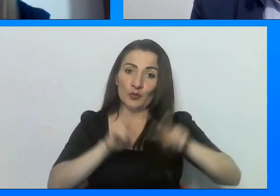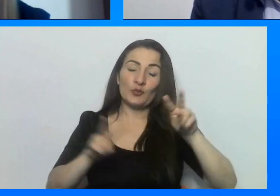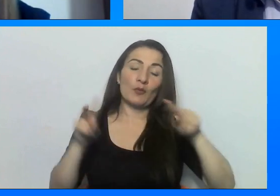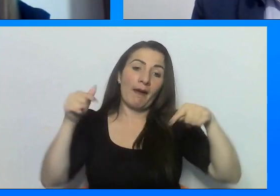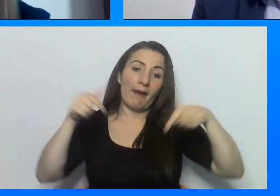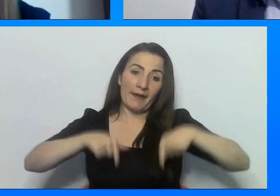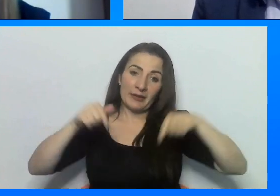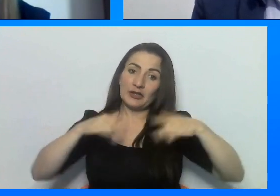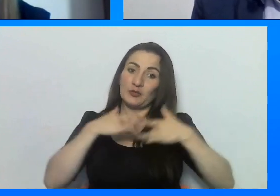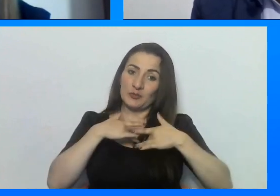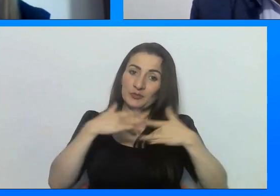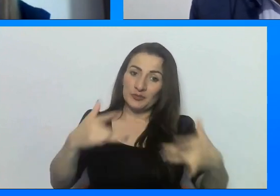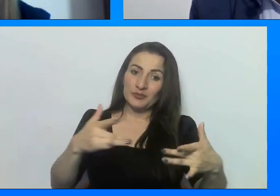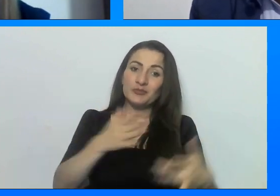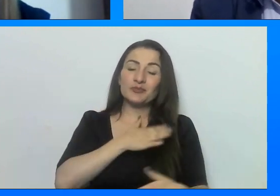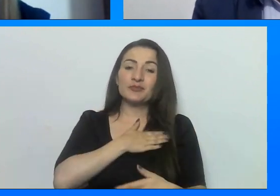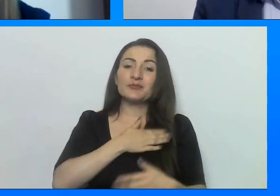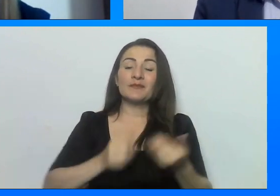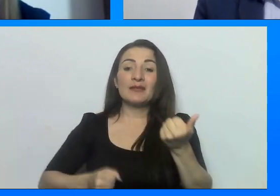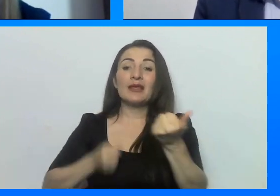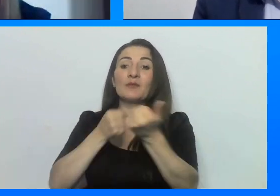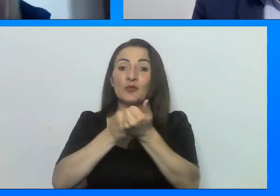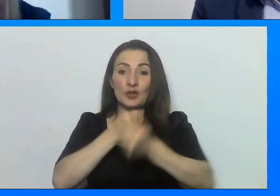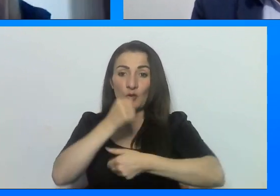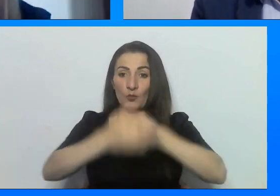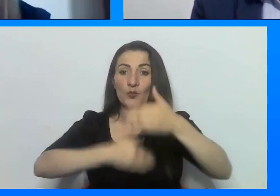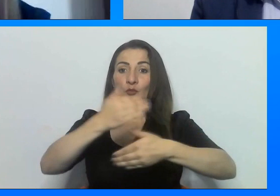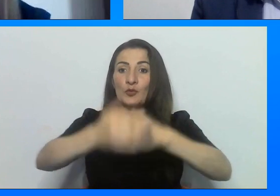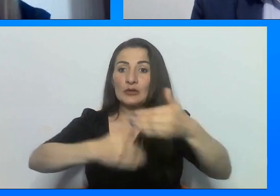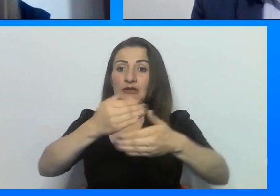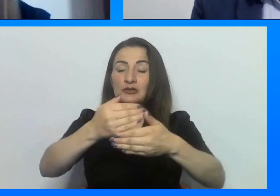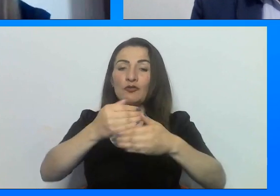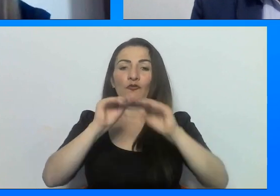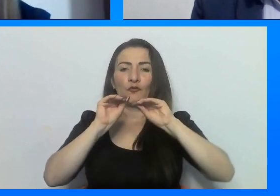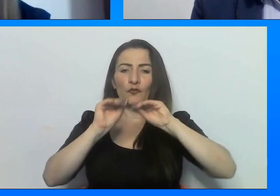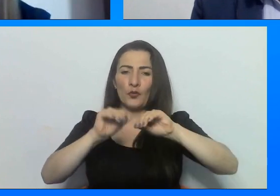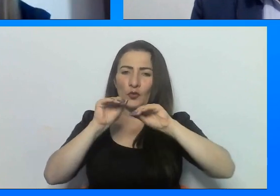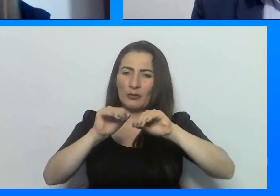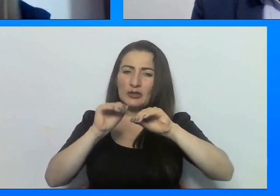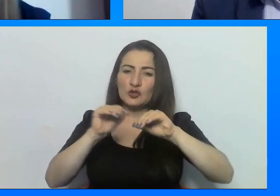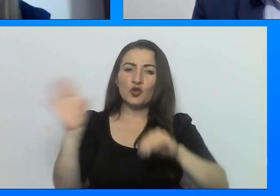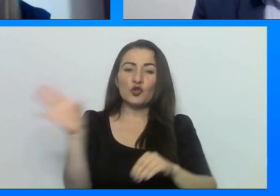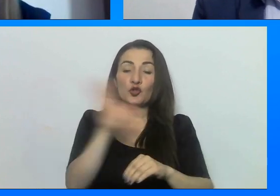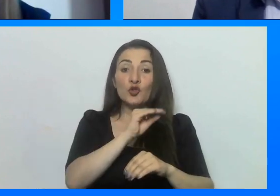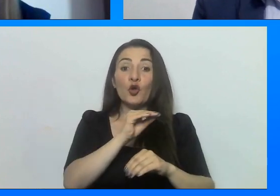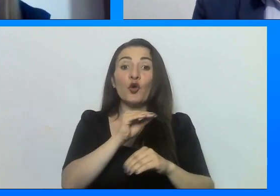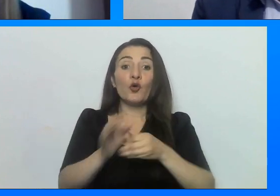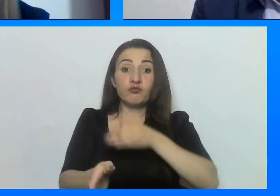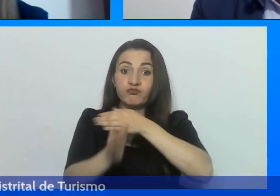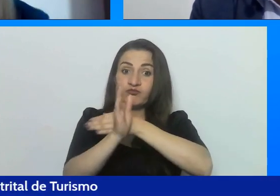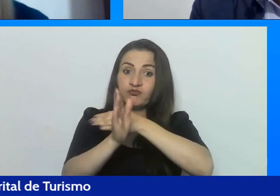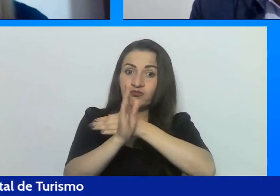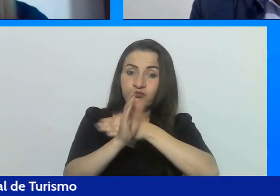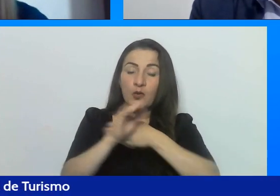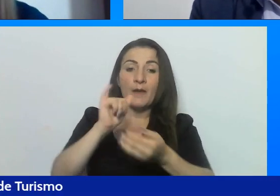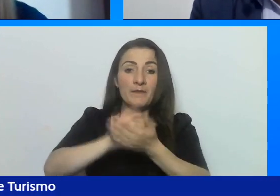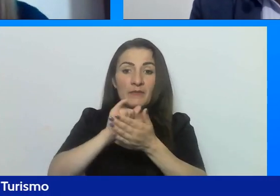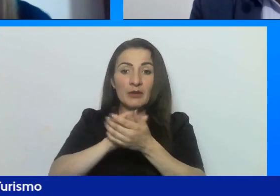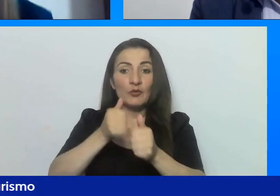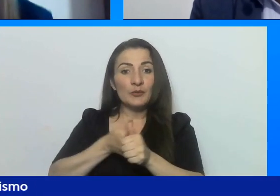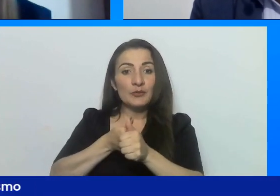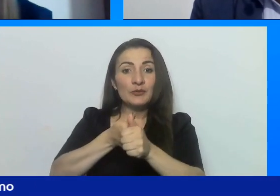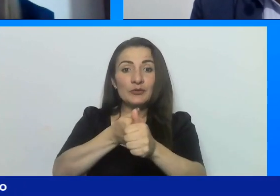Aquí dispuesto a apoyar ese gran proceso de formación e invitándolos a que sigan por ese sendero del